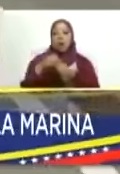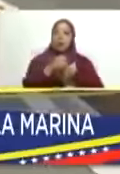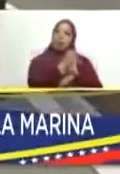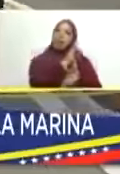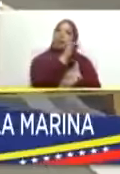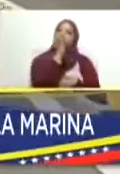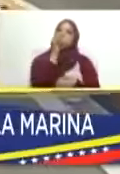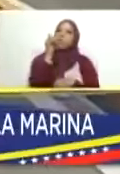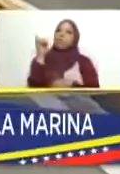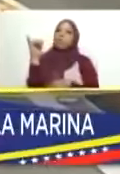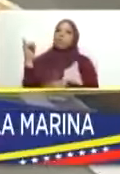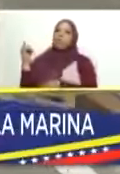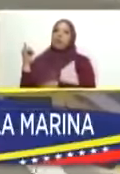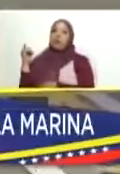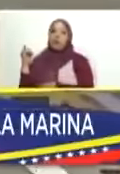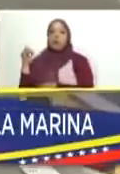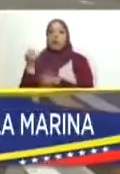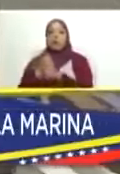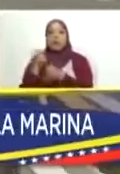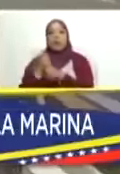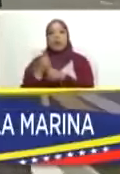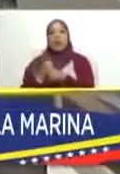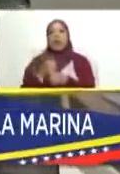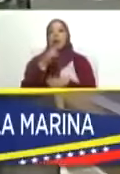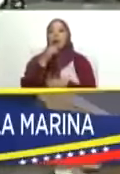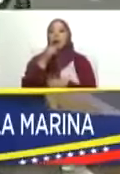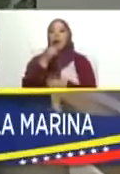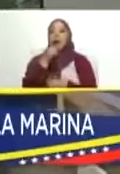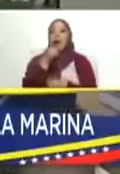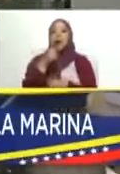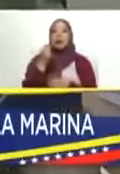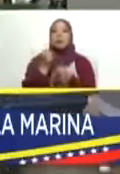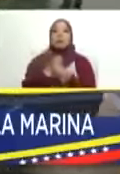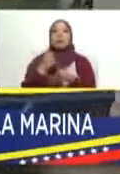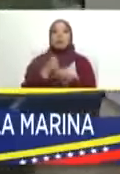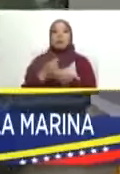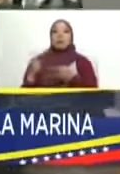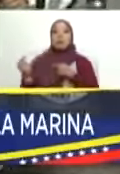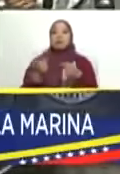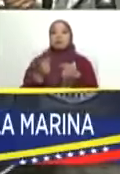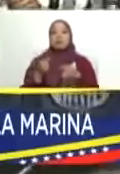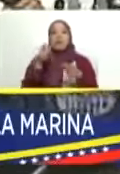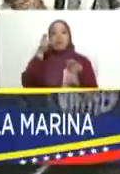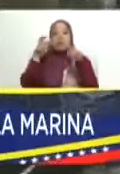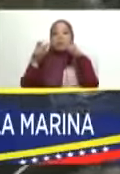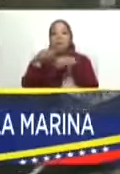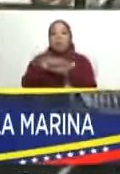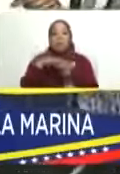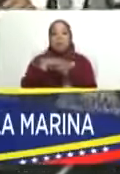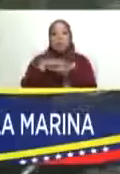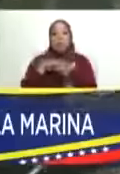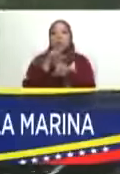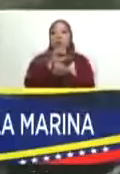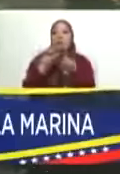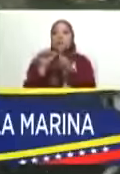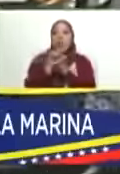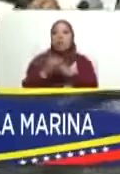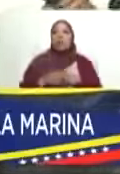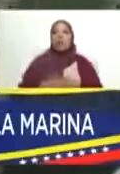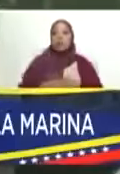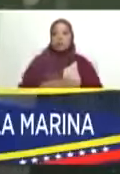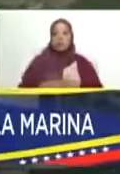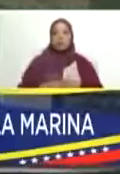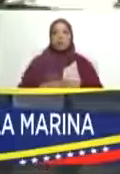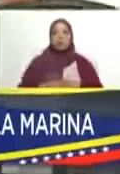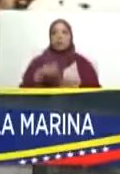palmeras dactileras, cocoteros, almendrones. Ahí contamos con la asesoría del ministro del Poder Popular para el Ambiente. Ha sido